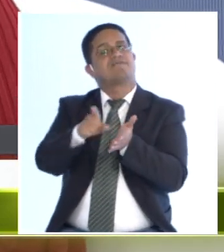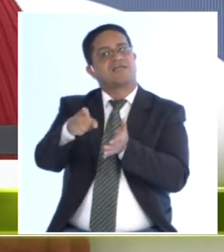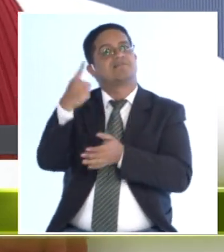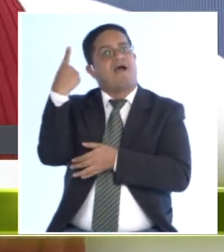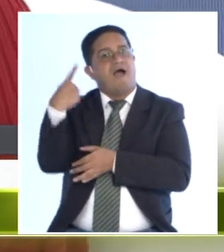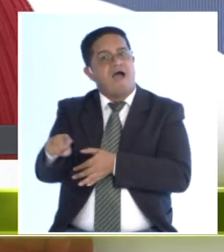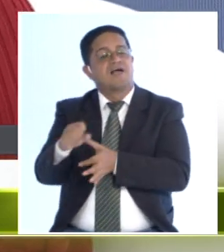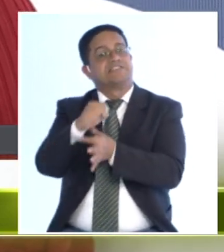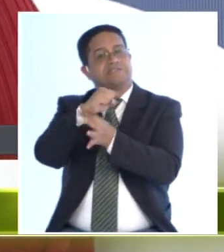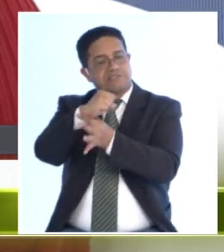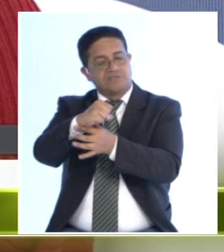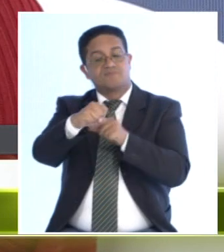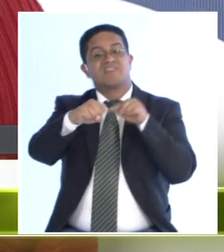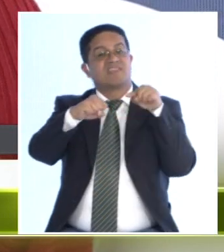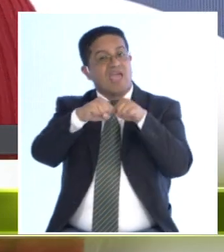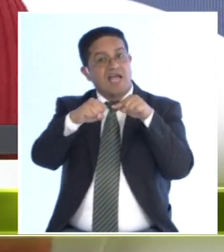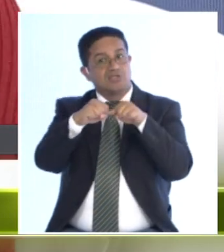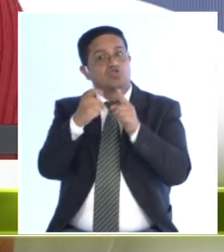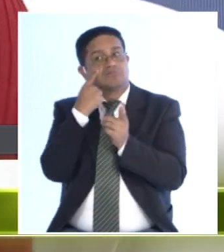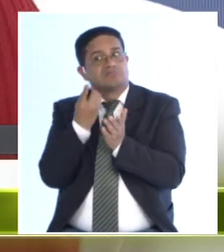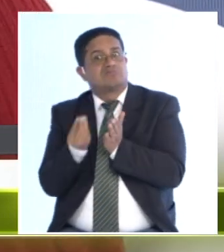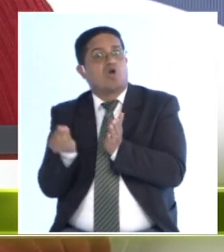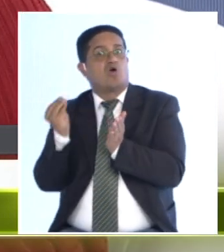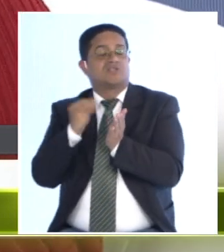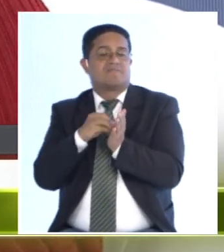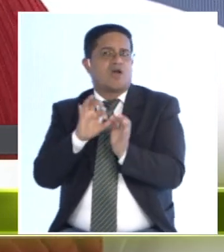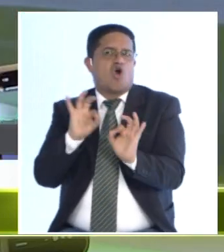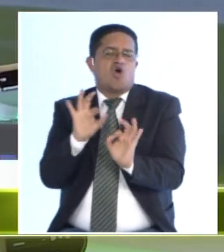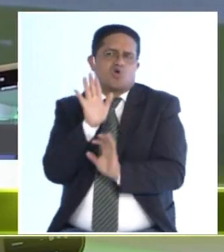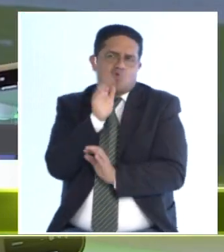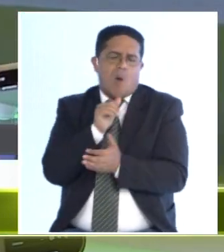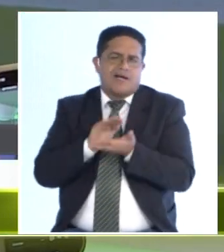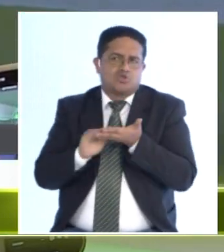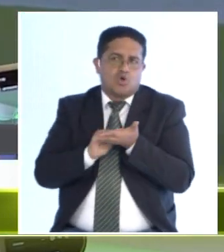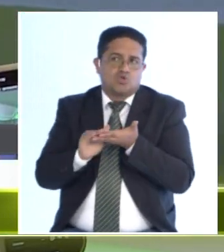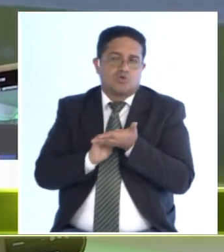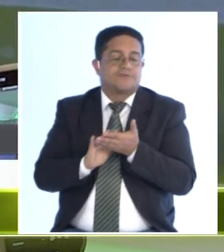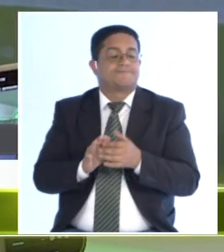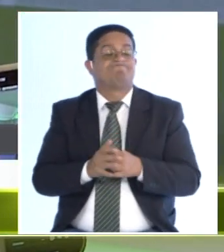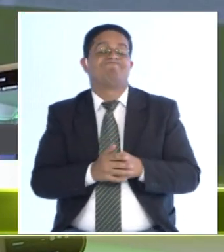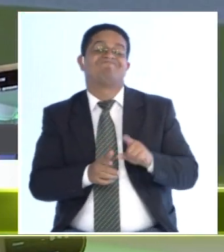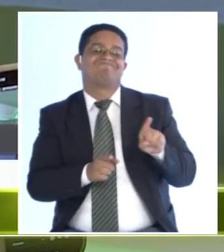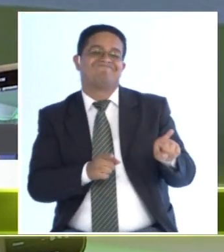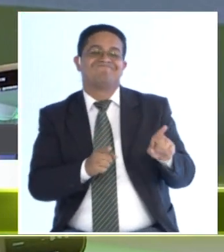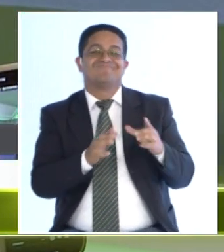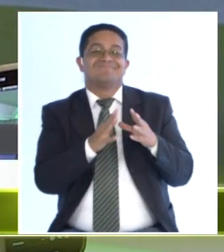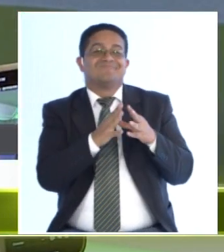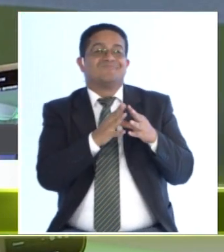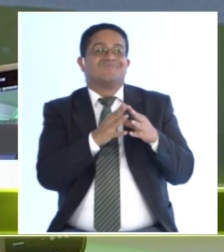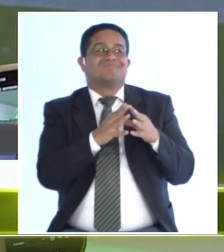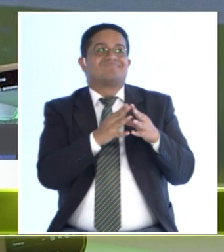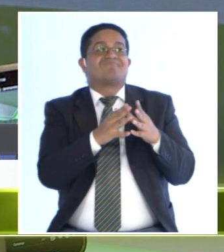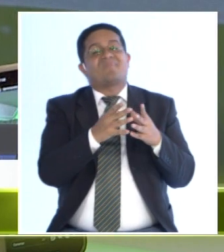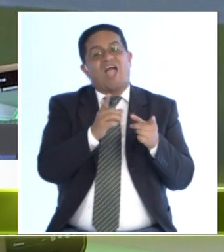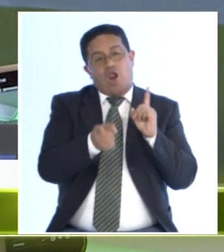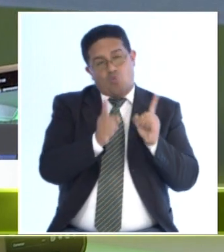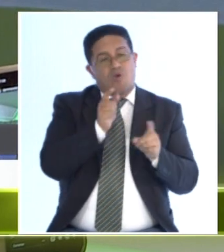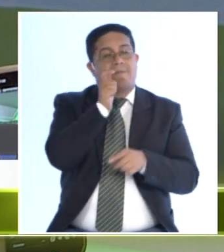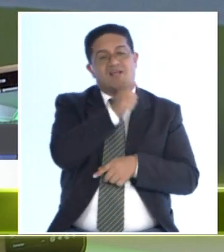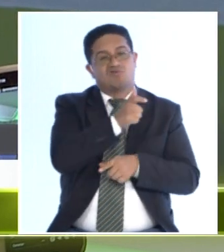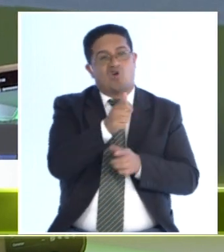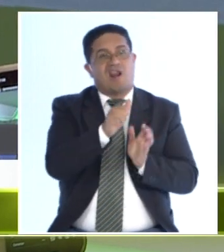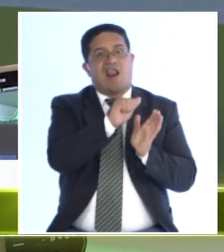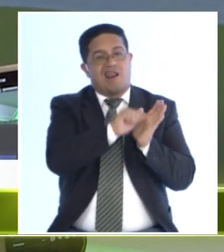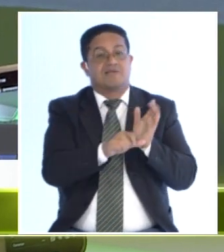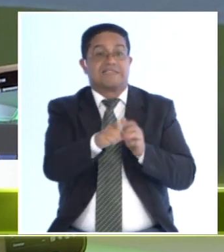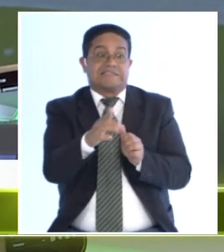este tejido que se desgastó vuelva a aparecer o ya no aparece? No todas las necrosis vasculares son quirúrgicas. Si el paciente es